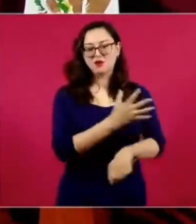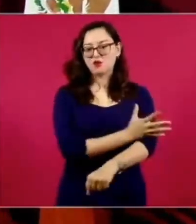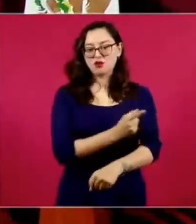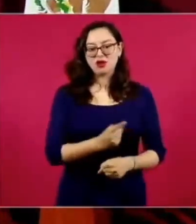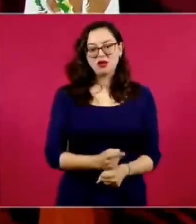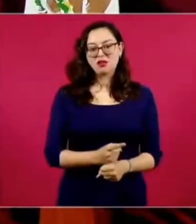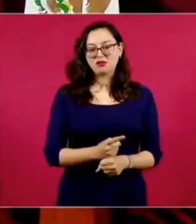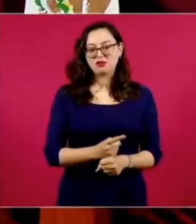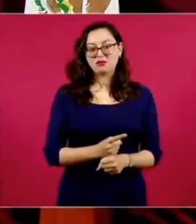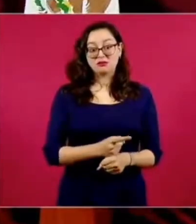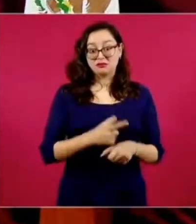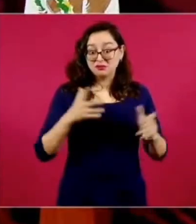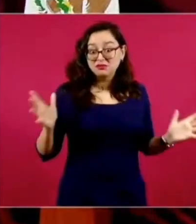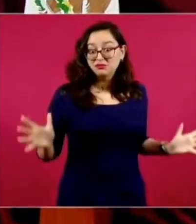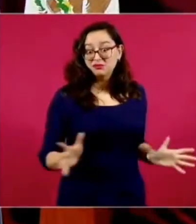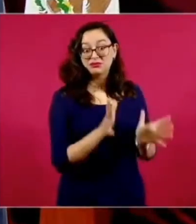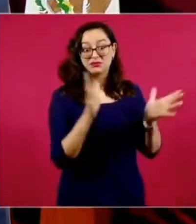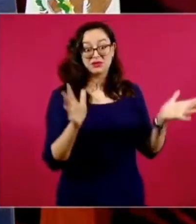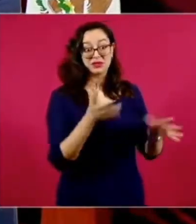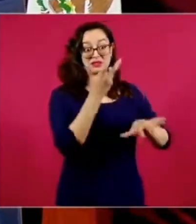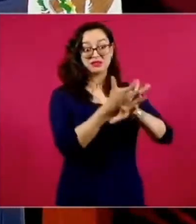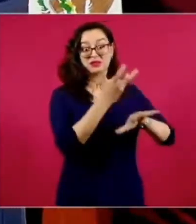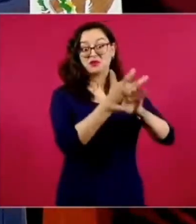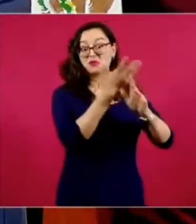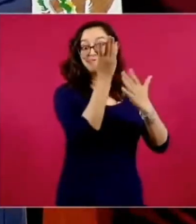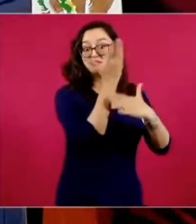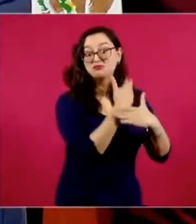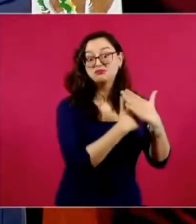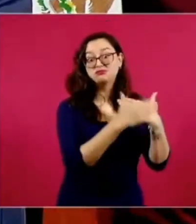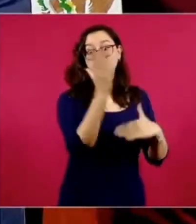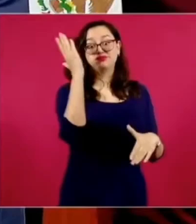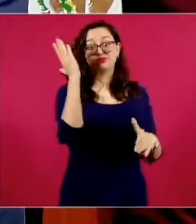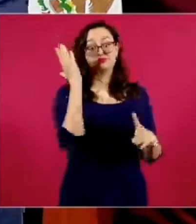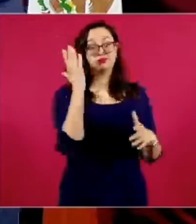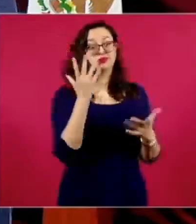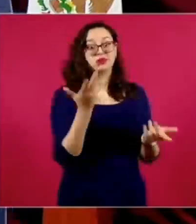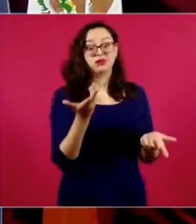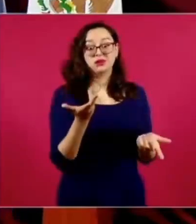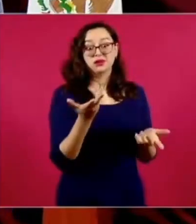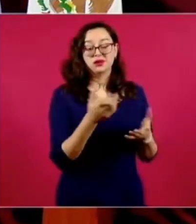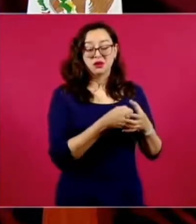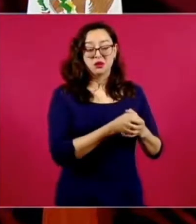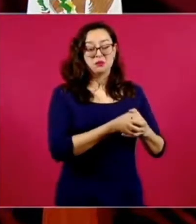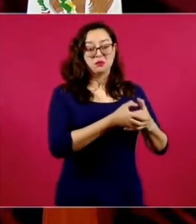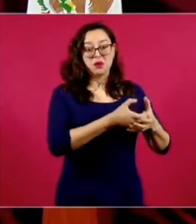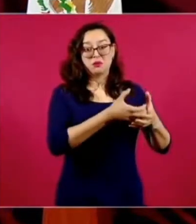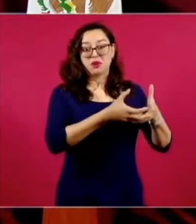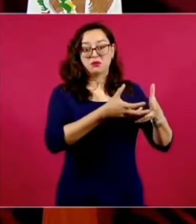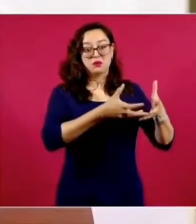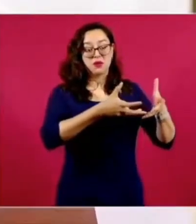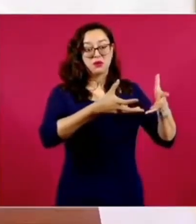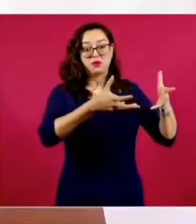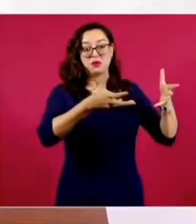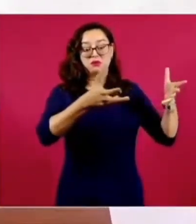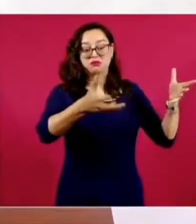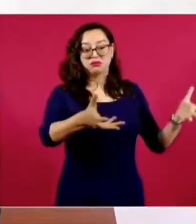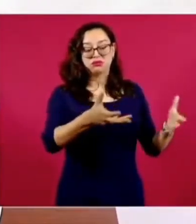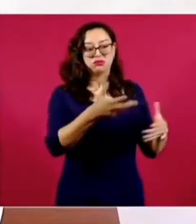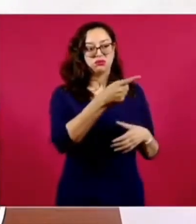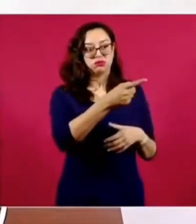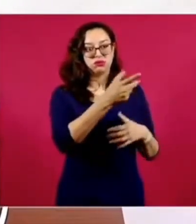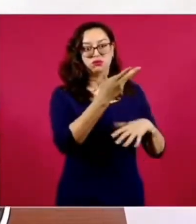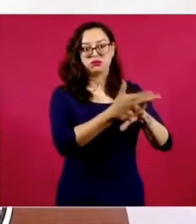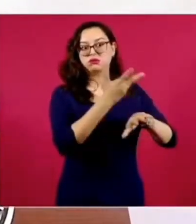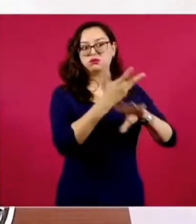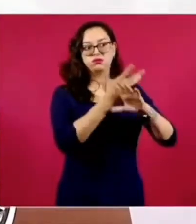a engrandecer a ese país, a seguir fortaleciendo la grandeza de esa gran